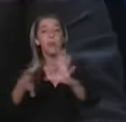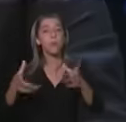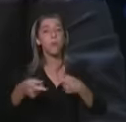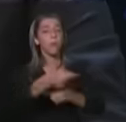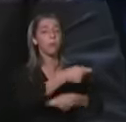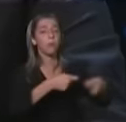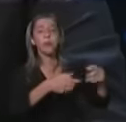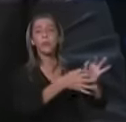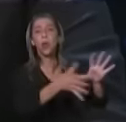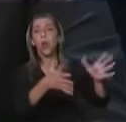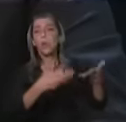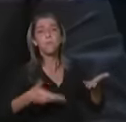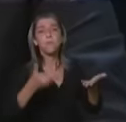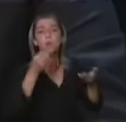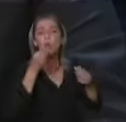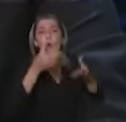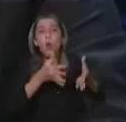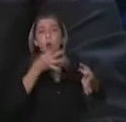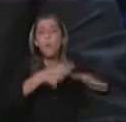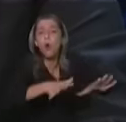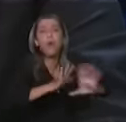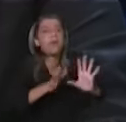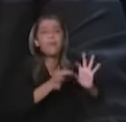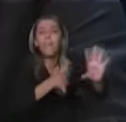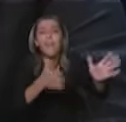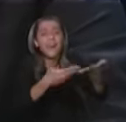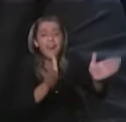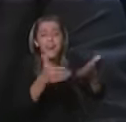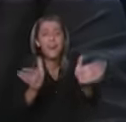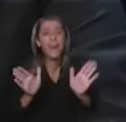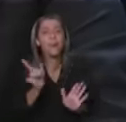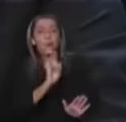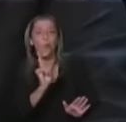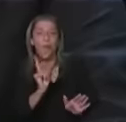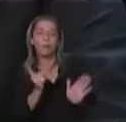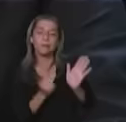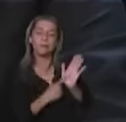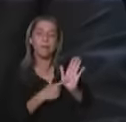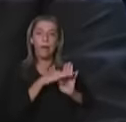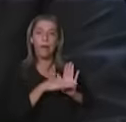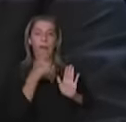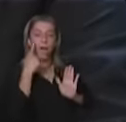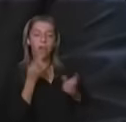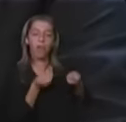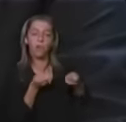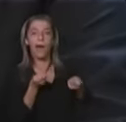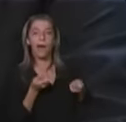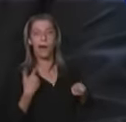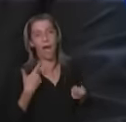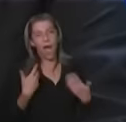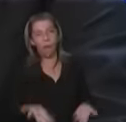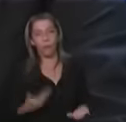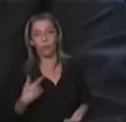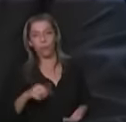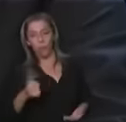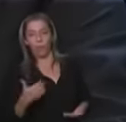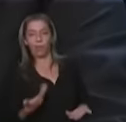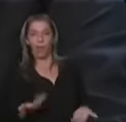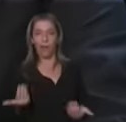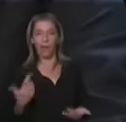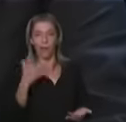que quieran no como los que quieren regular el comercio para sacar algunas ventaj itas no como la que saca tu gobierno con la Sira